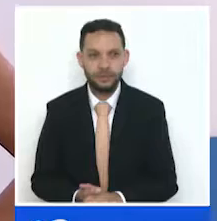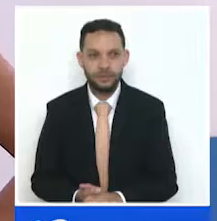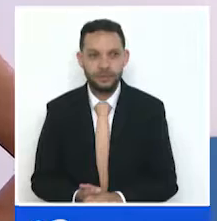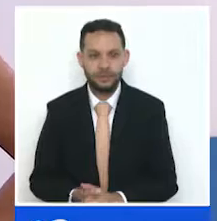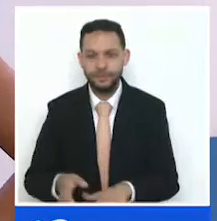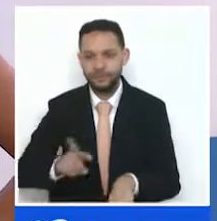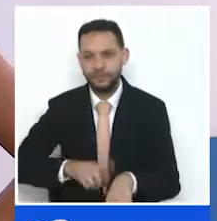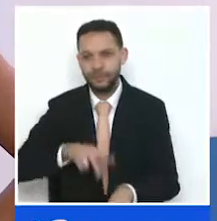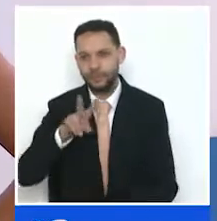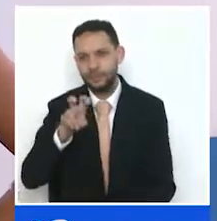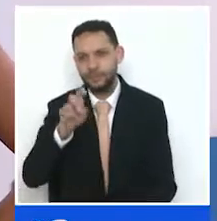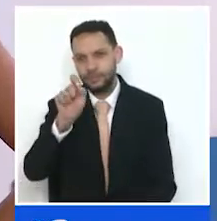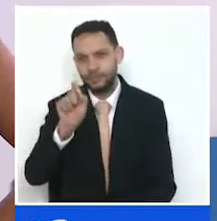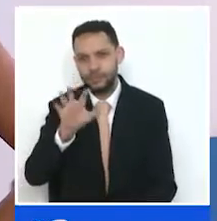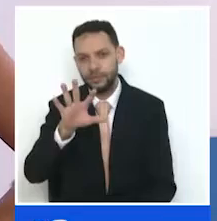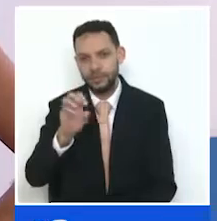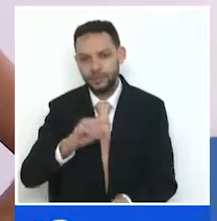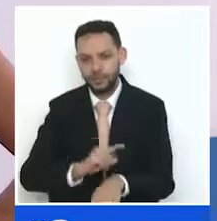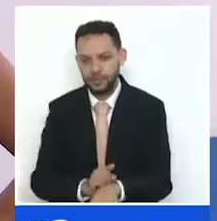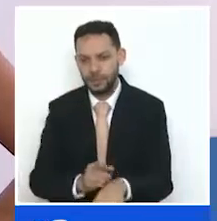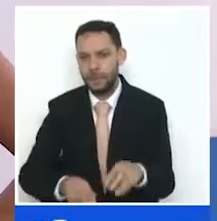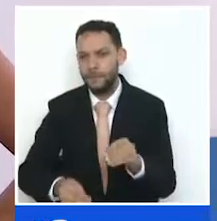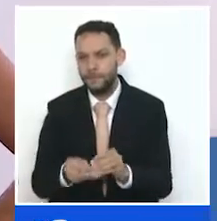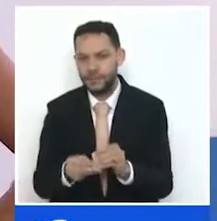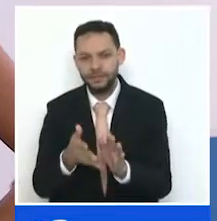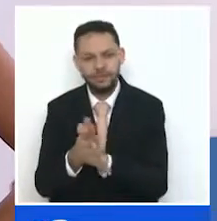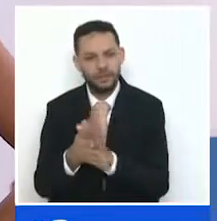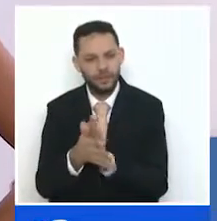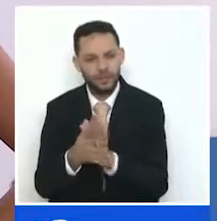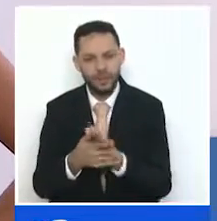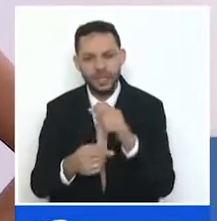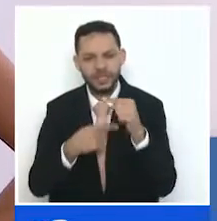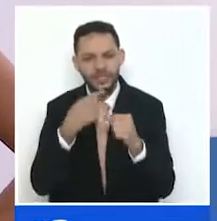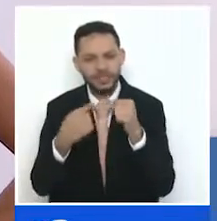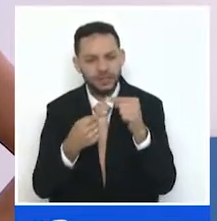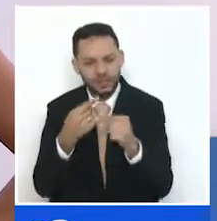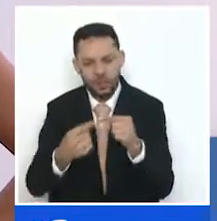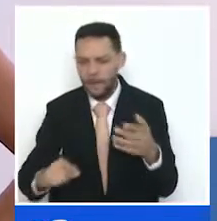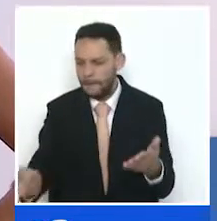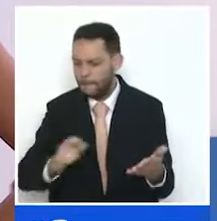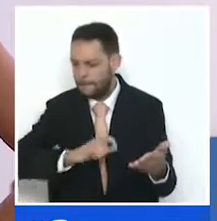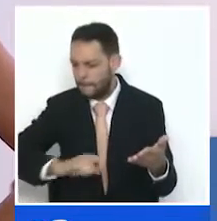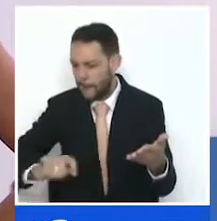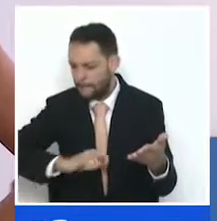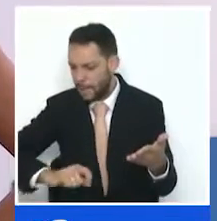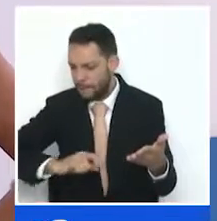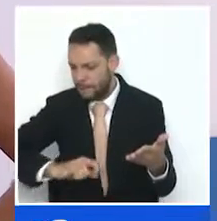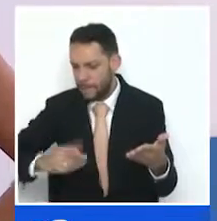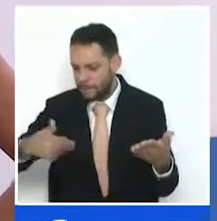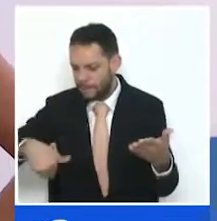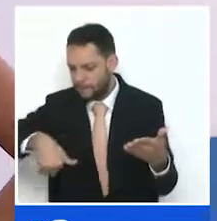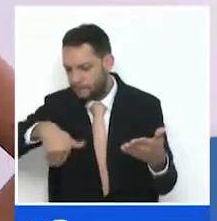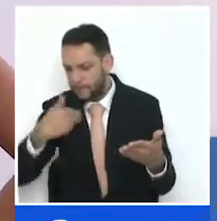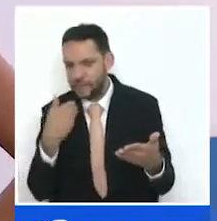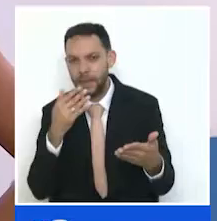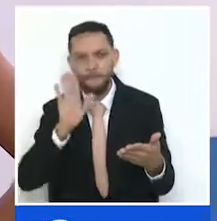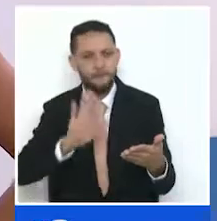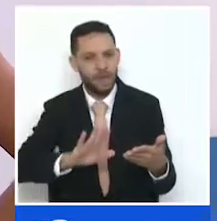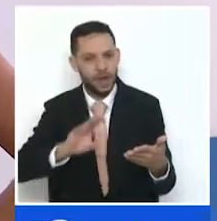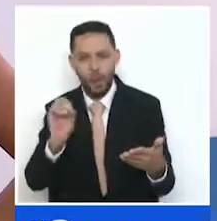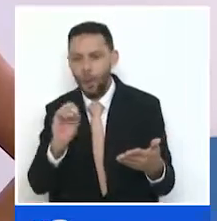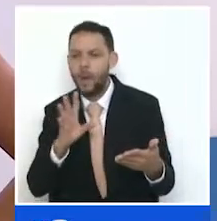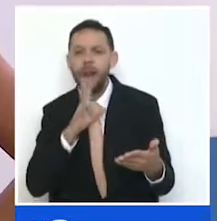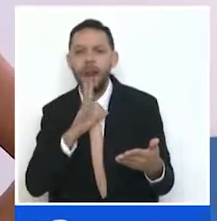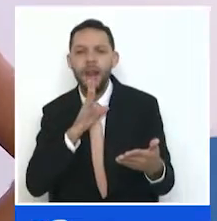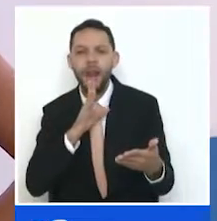7 de la noche, 50 minutos. Con cuenteros y publicaciones de escritores locales se inició Pare y Cuente, una estrategia